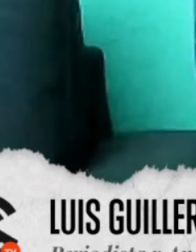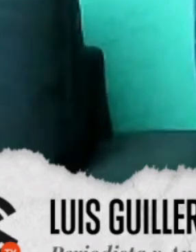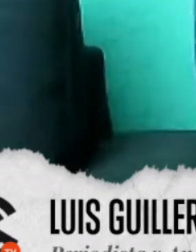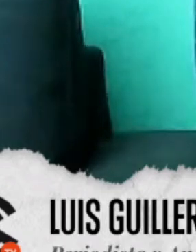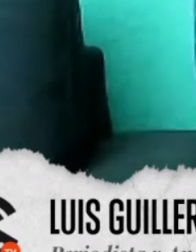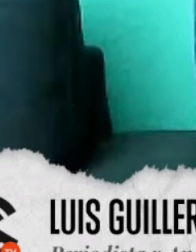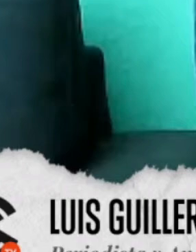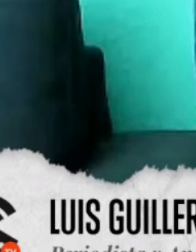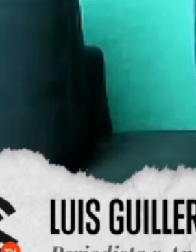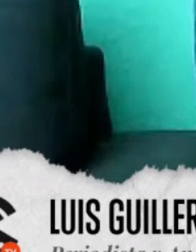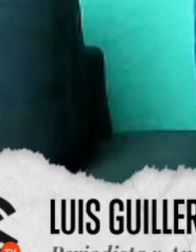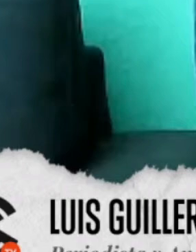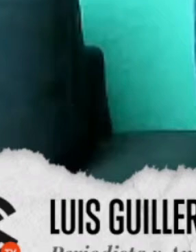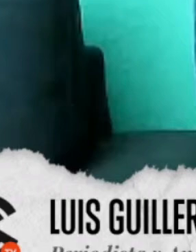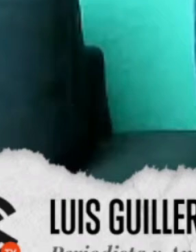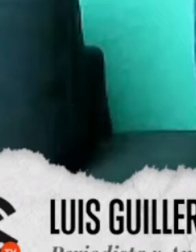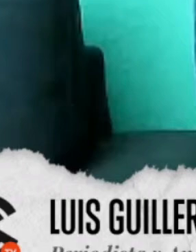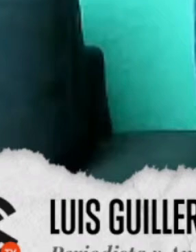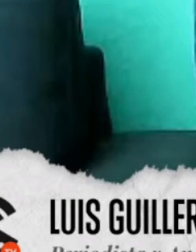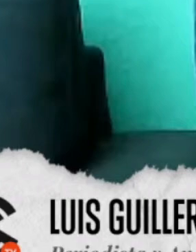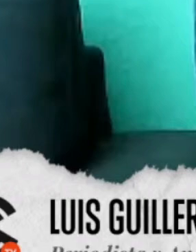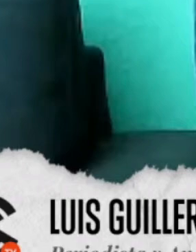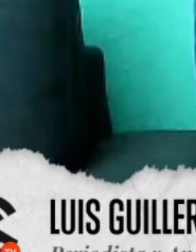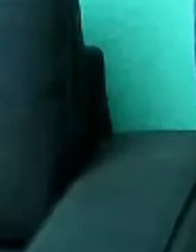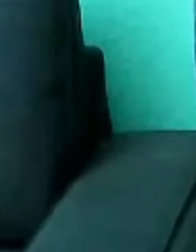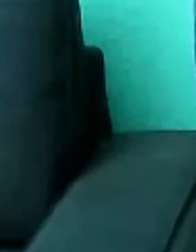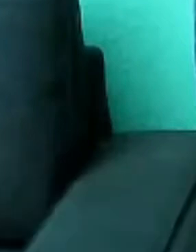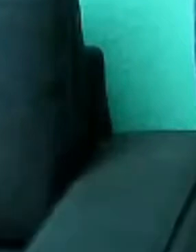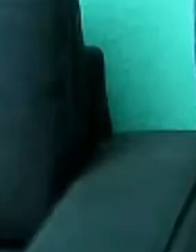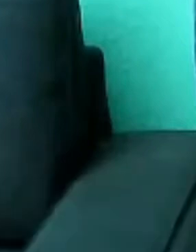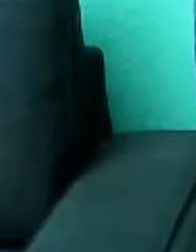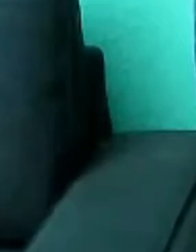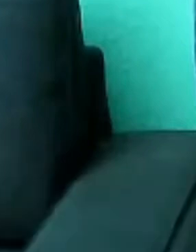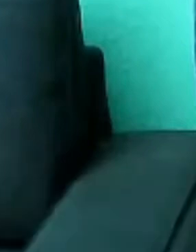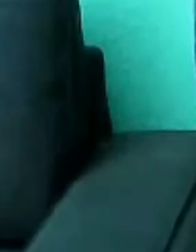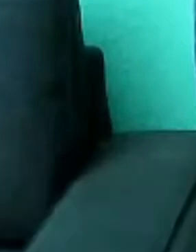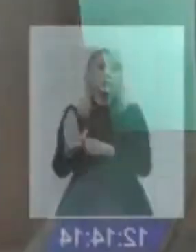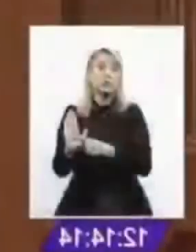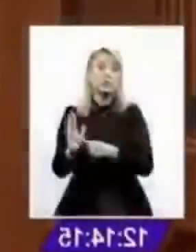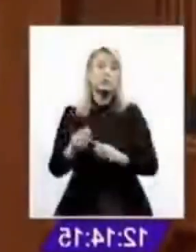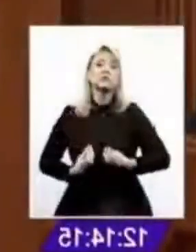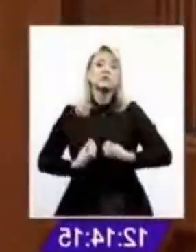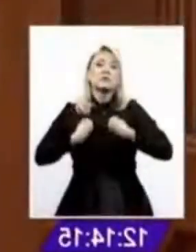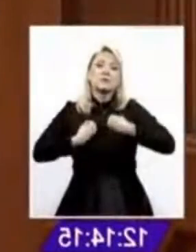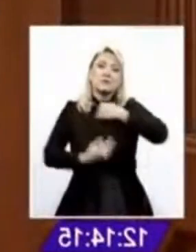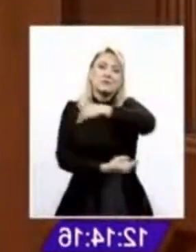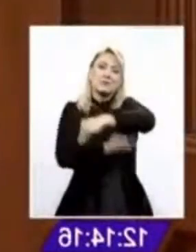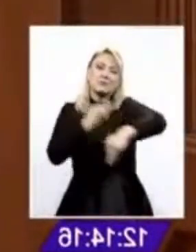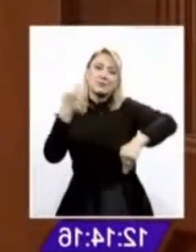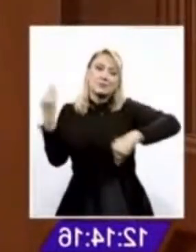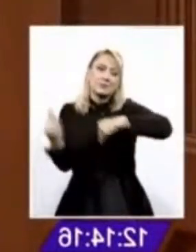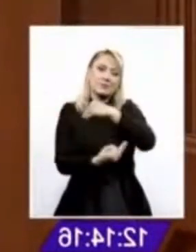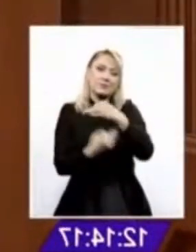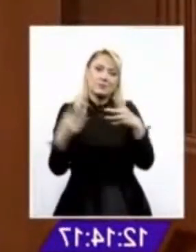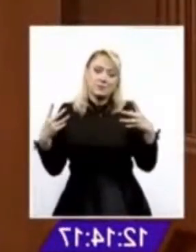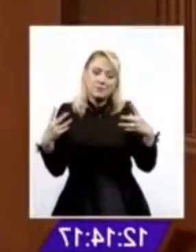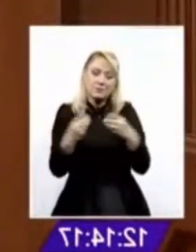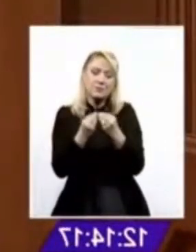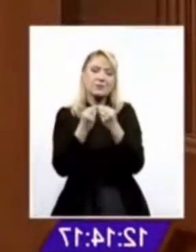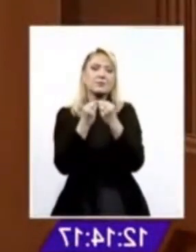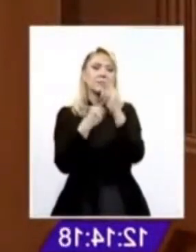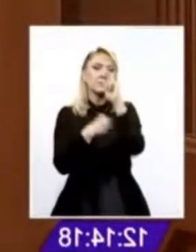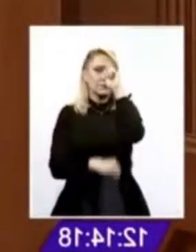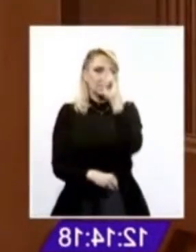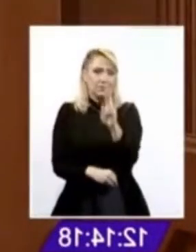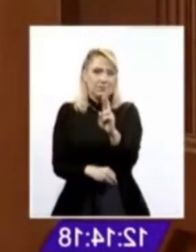es este límite de respetar y hacer respetar la Constitución,